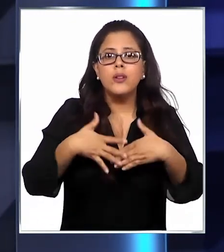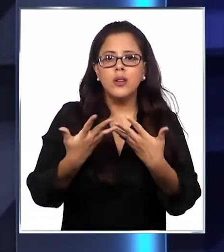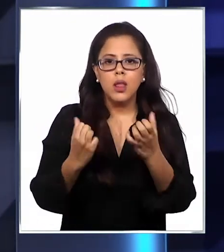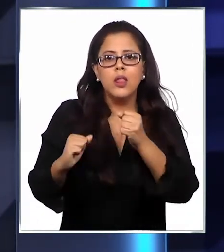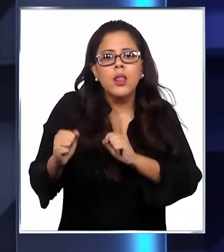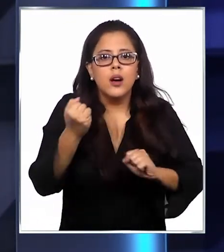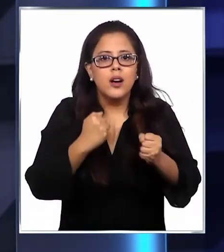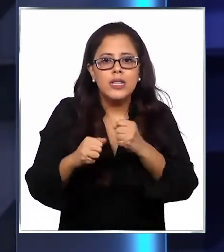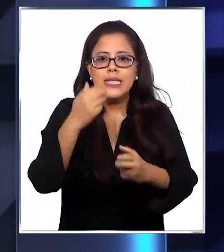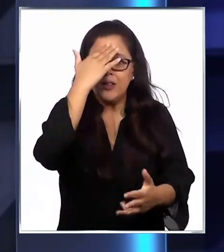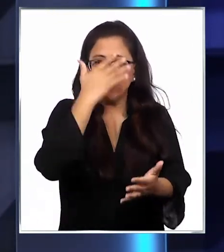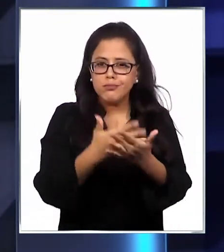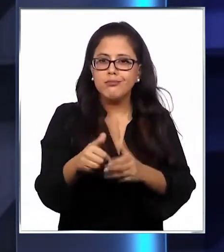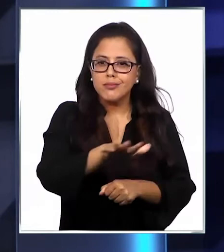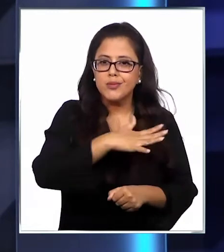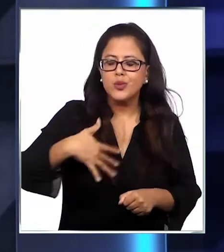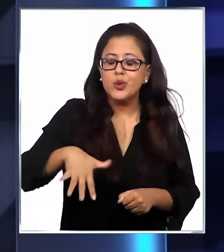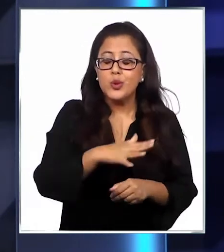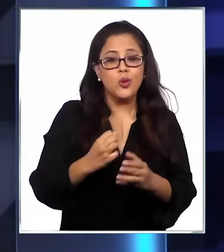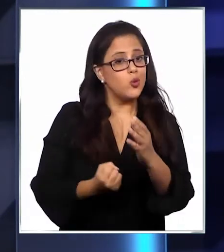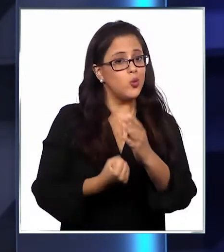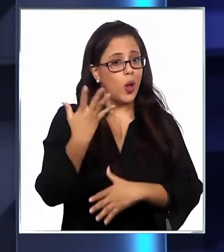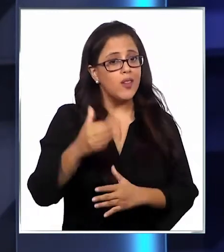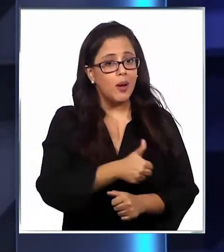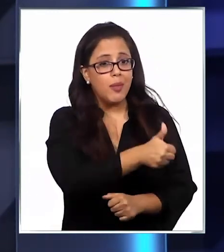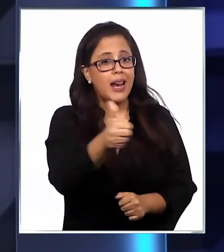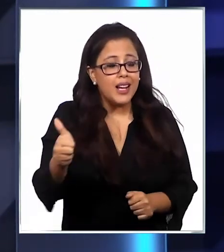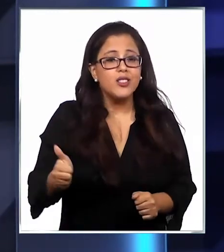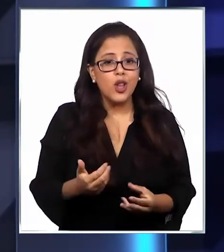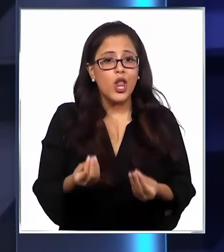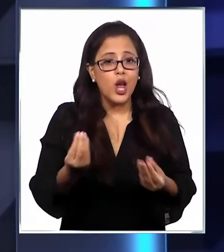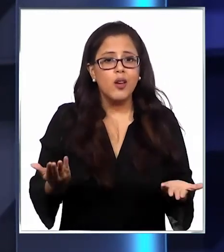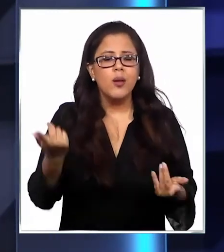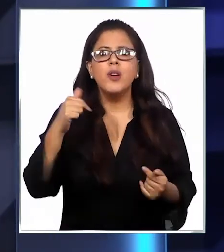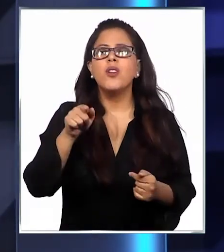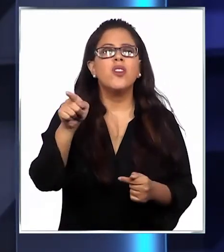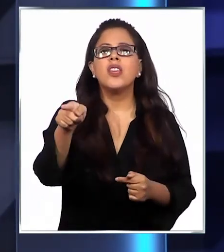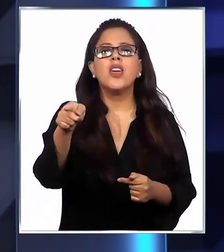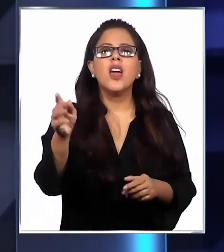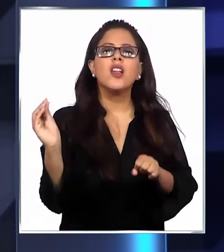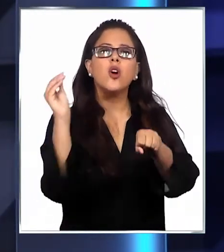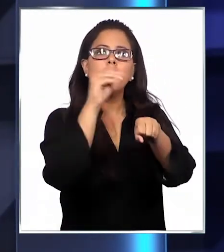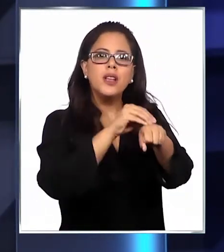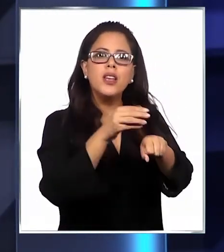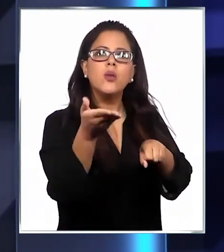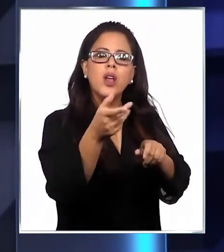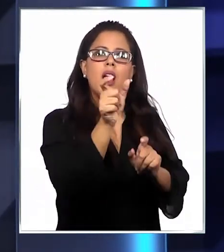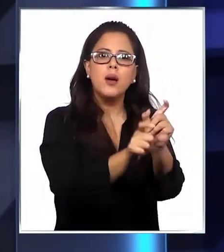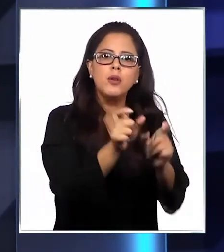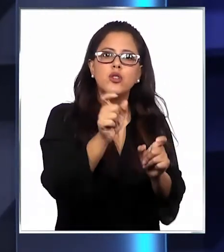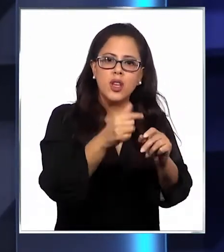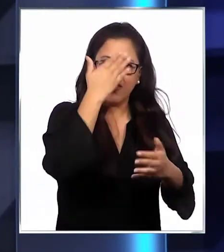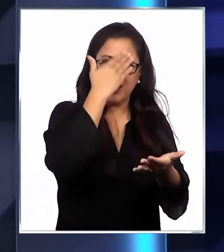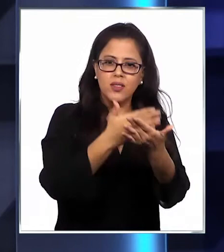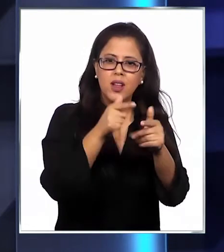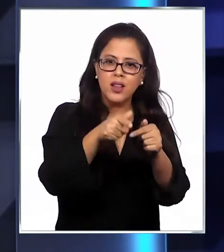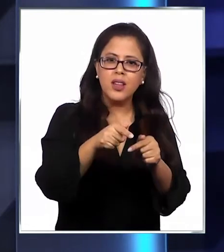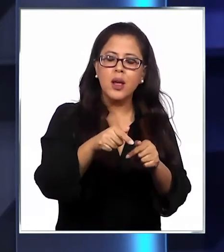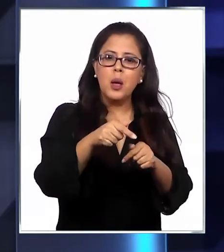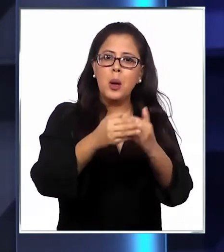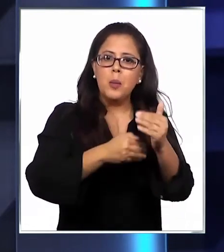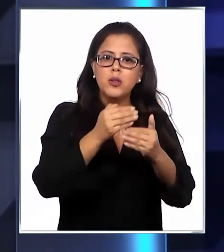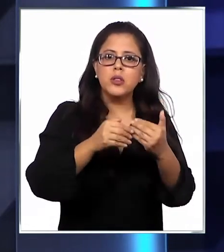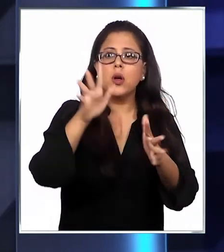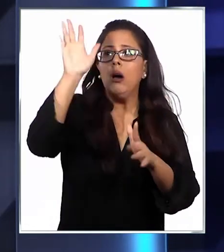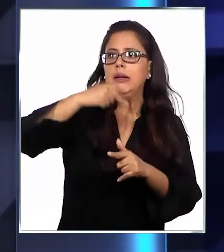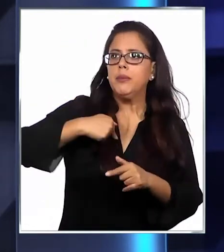nervio enfrentándose a una situación que es totalmente inédita, es nueva para todos nosotros. Pero ¿qué le diría usted a las personas que van a enfrentar este proceso y que dicen, bueno, a